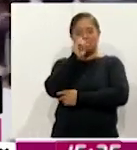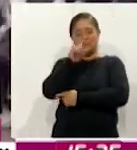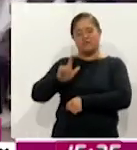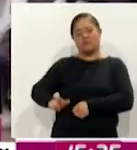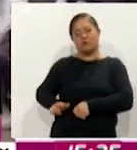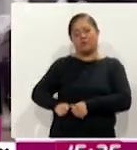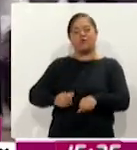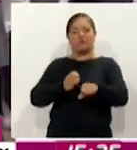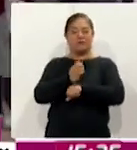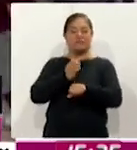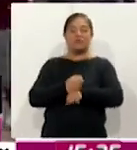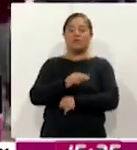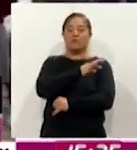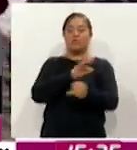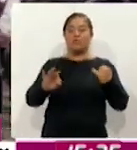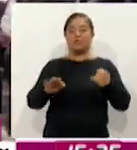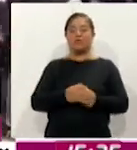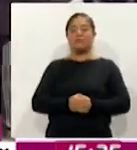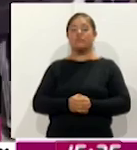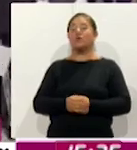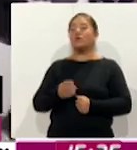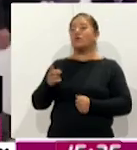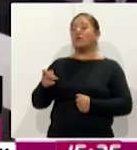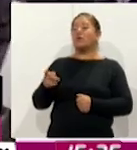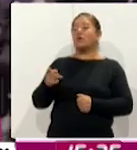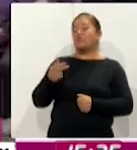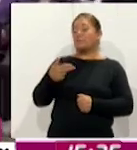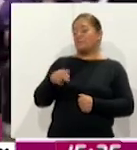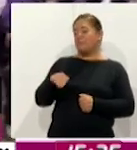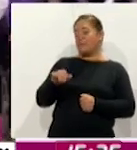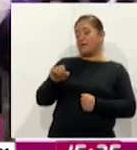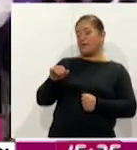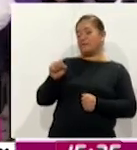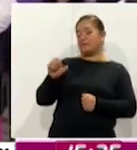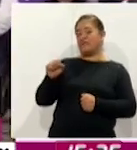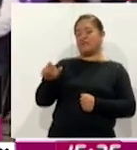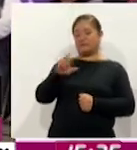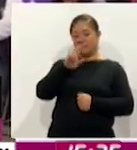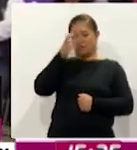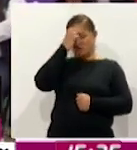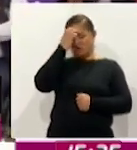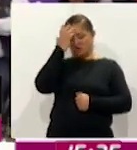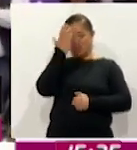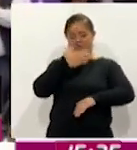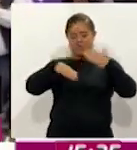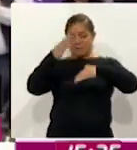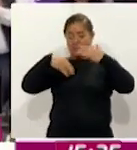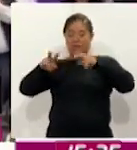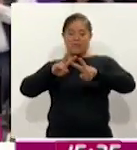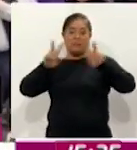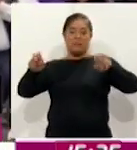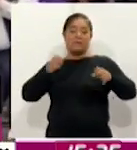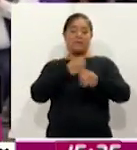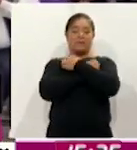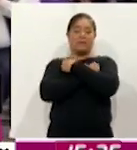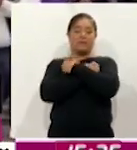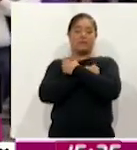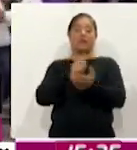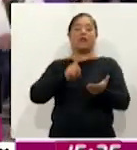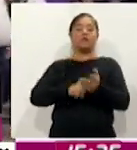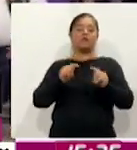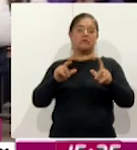gobierno del estado. Finalmente, Meneses Hernández reconoció los importantes avances en materia de educación, pues en la entidad se ha fortalecido